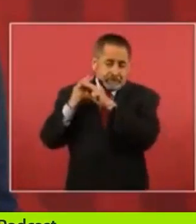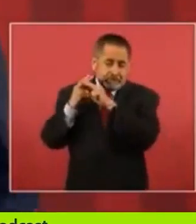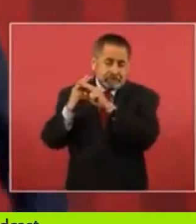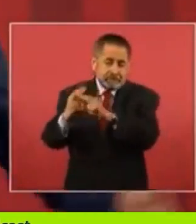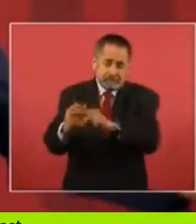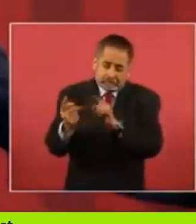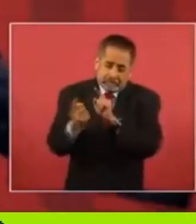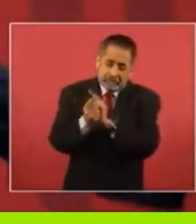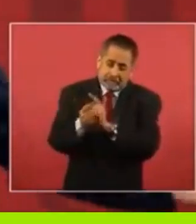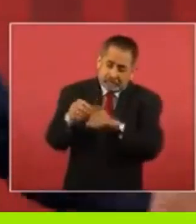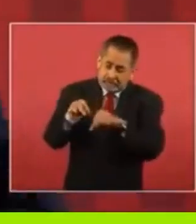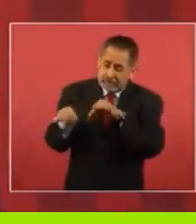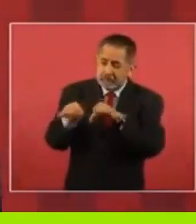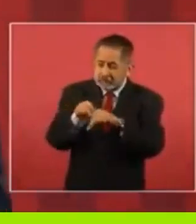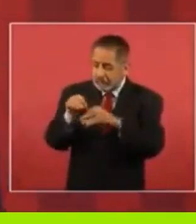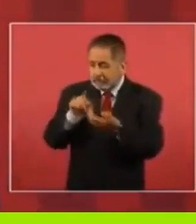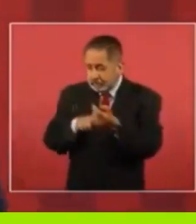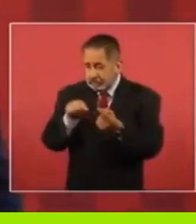ahí